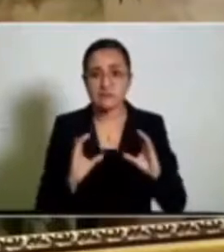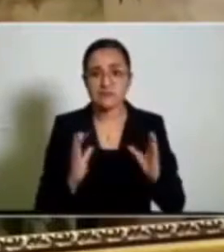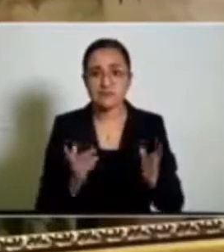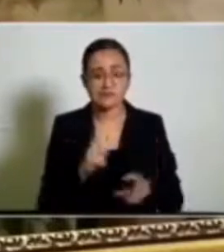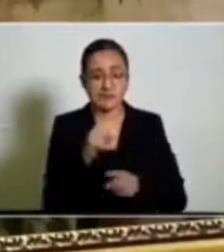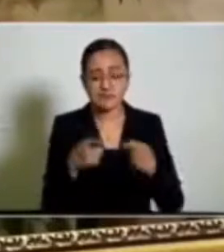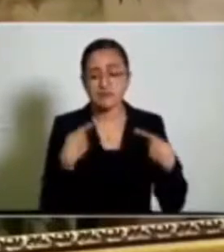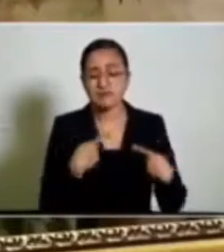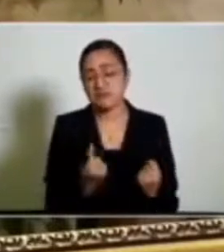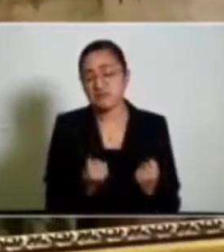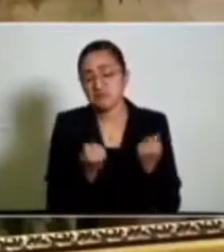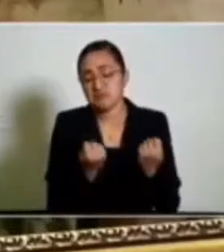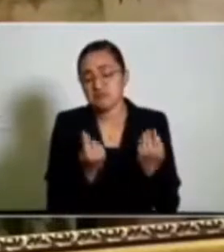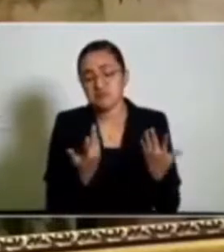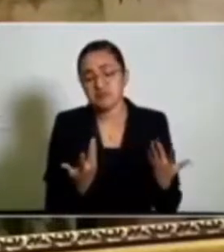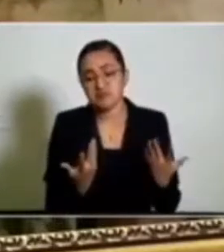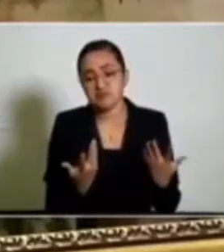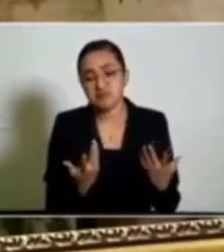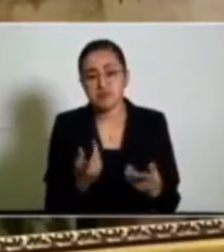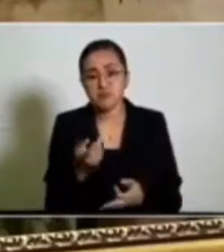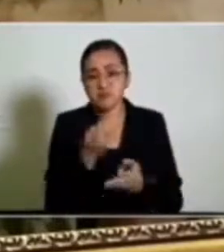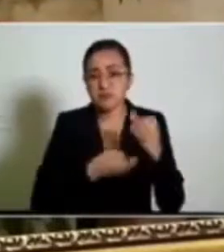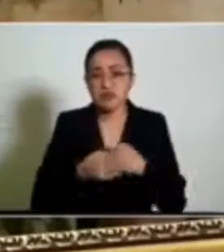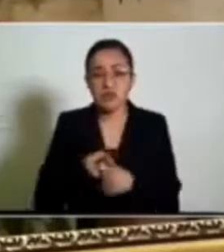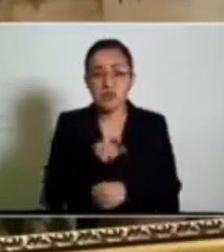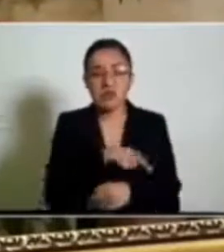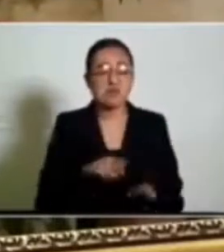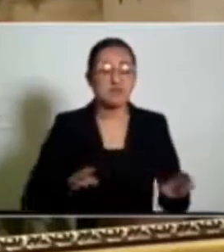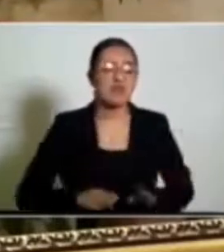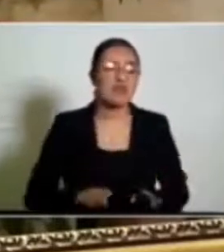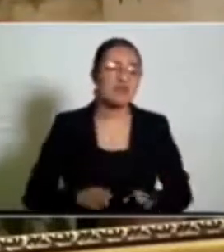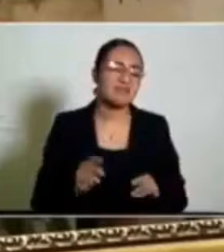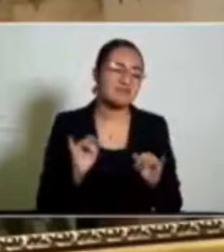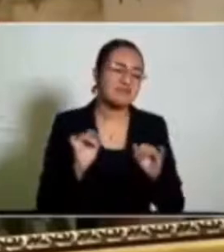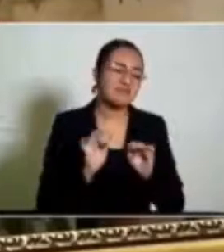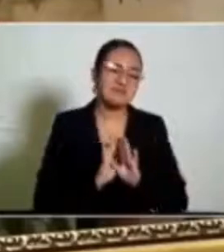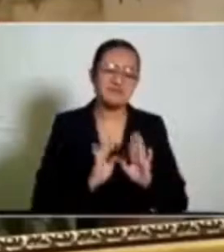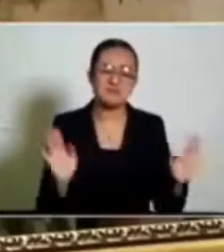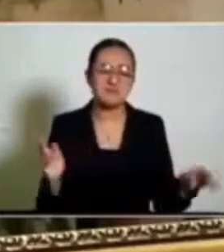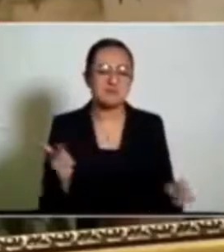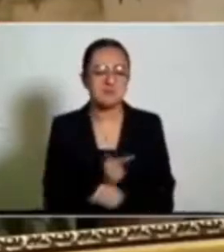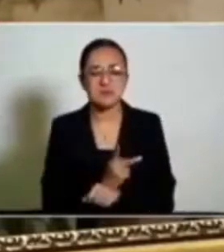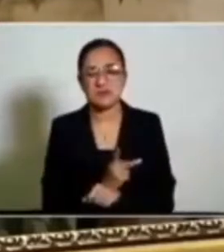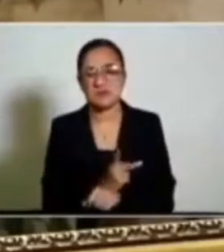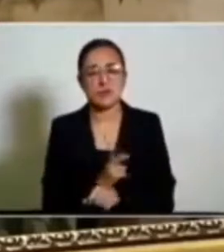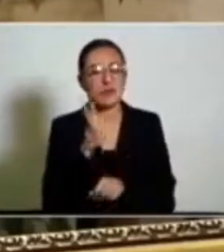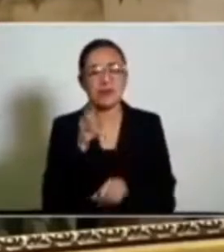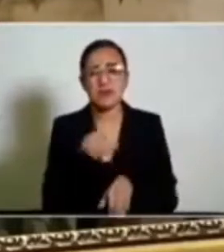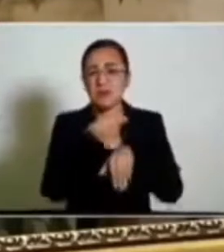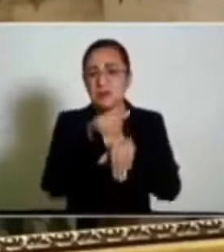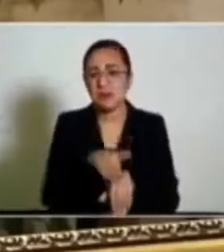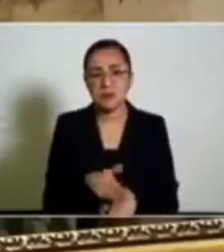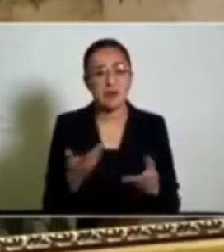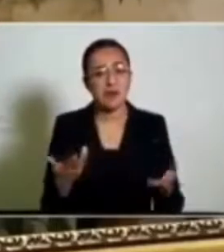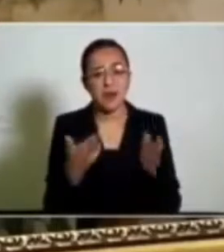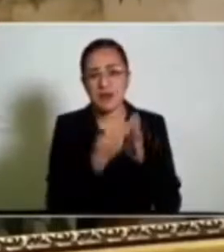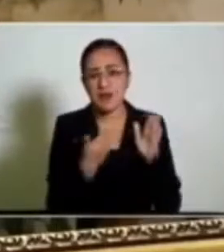Hay un comportamiento generalizado de no acatar las